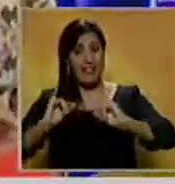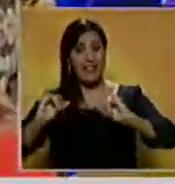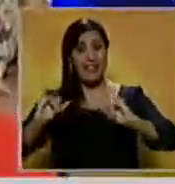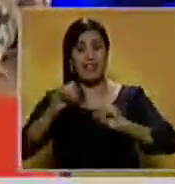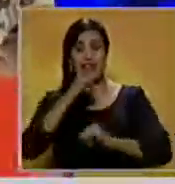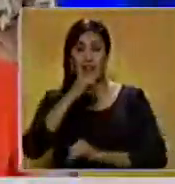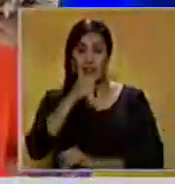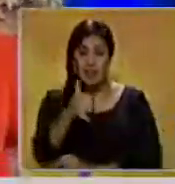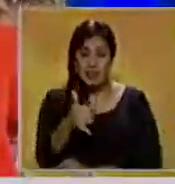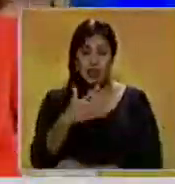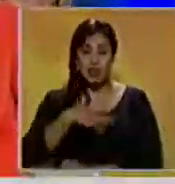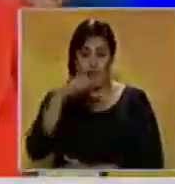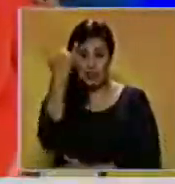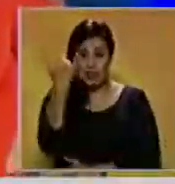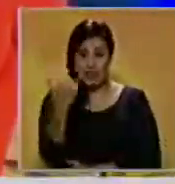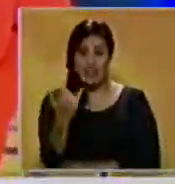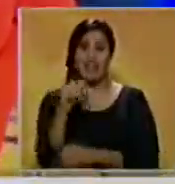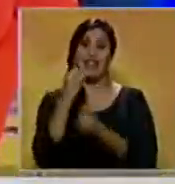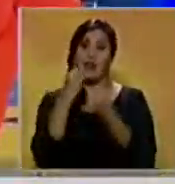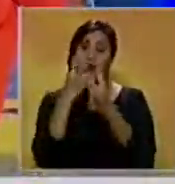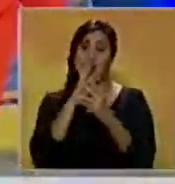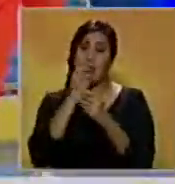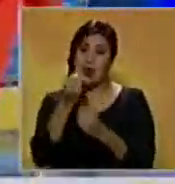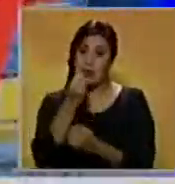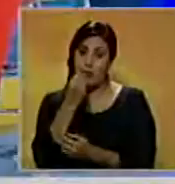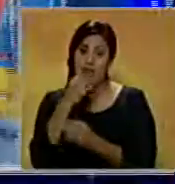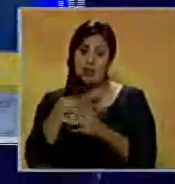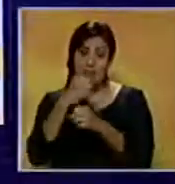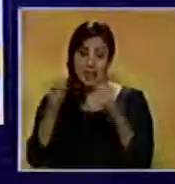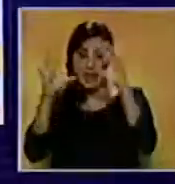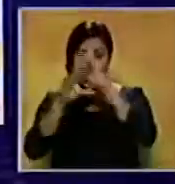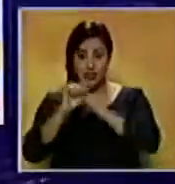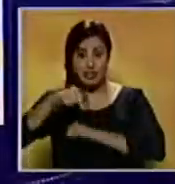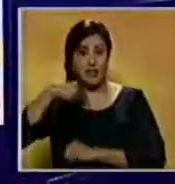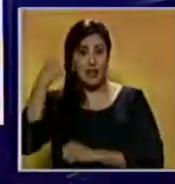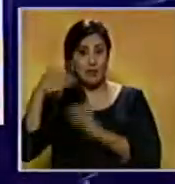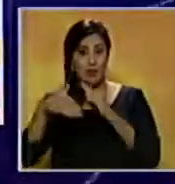vez más al final. Yo soy Federica Guzmán, que tengan buen provecho y los espero esta noche aquí en Estrenos y Estrellas.